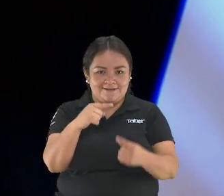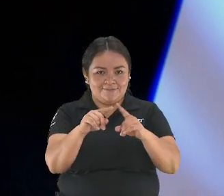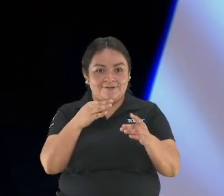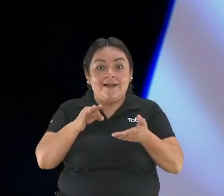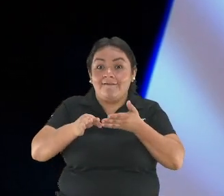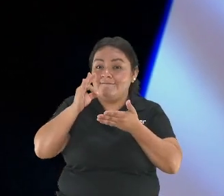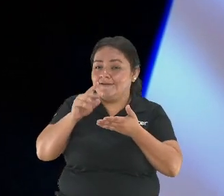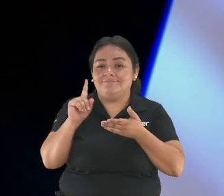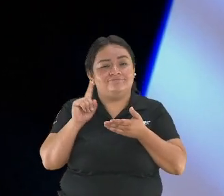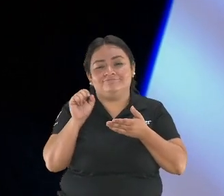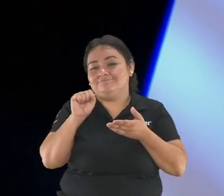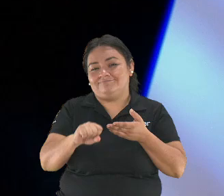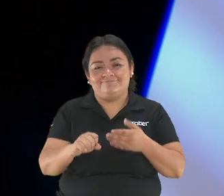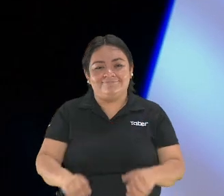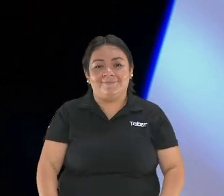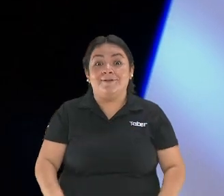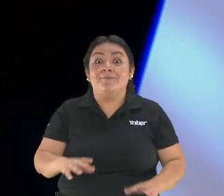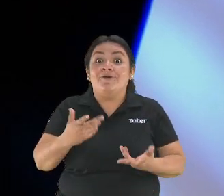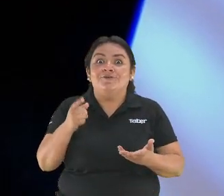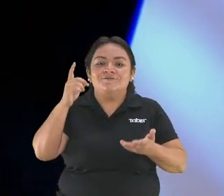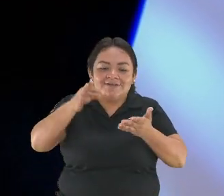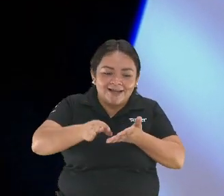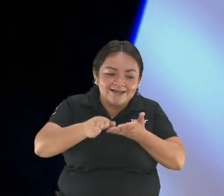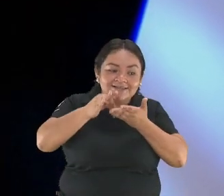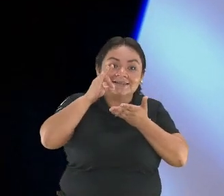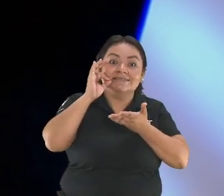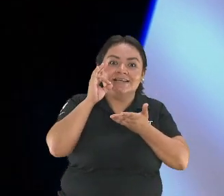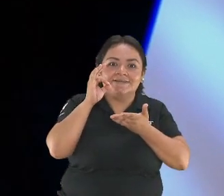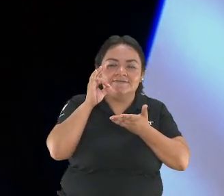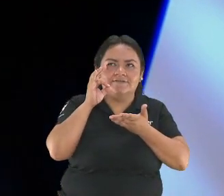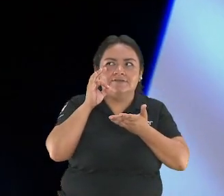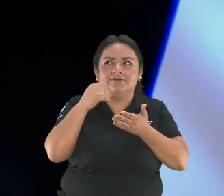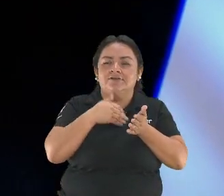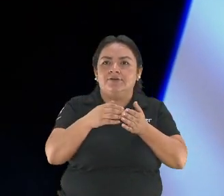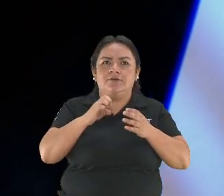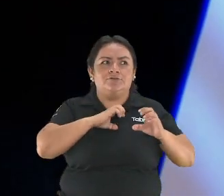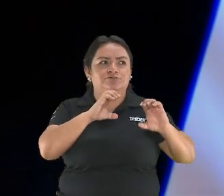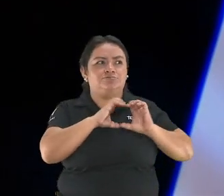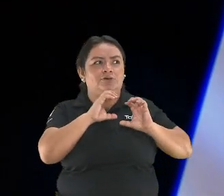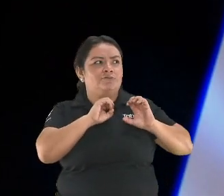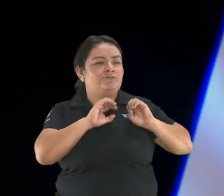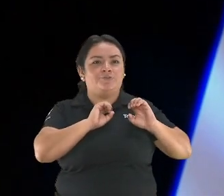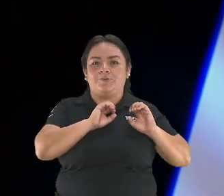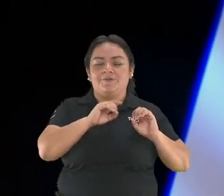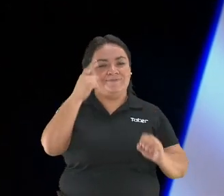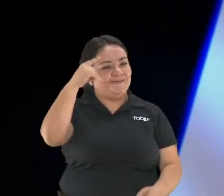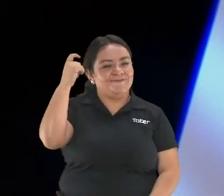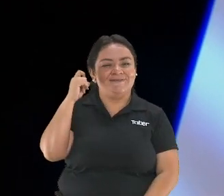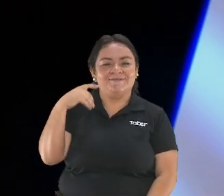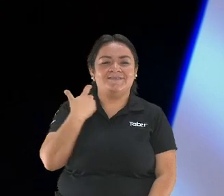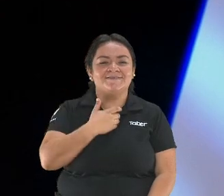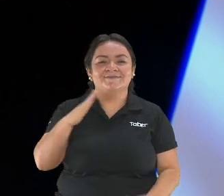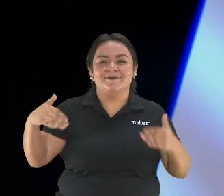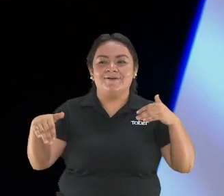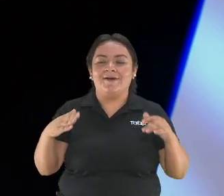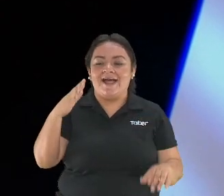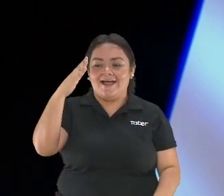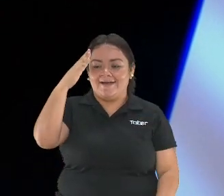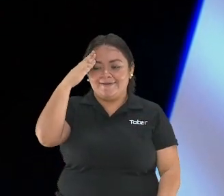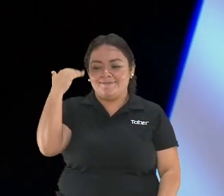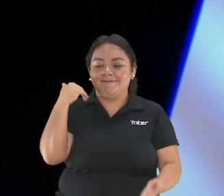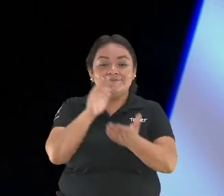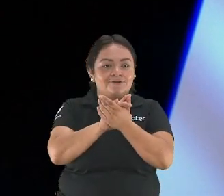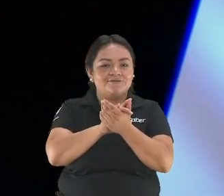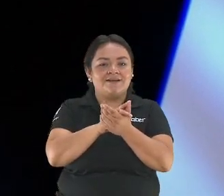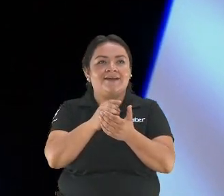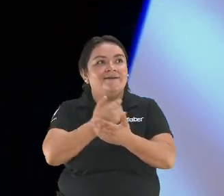café porque cuando usted toma café empieza a acelerarse le todo recuerdo una vez habíamos salido con mi esposa y mi hijo